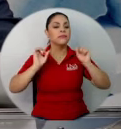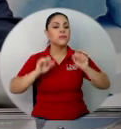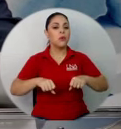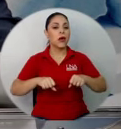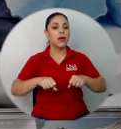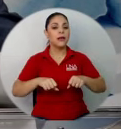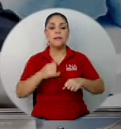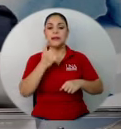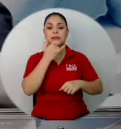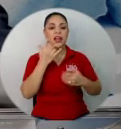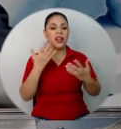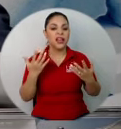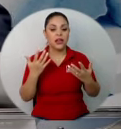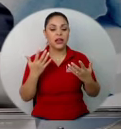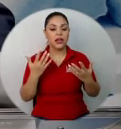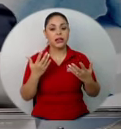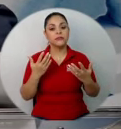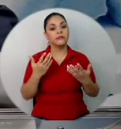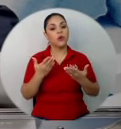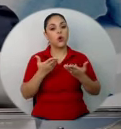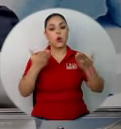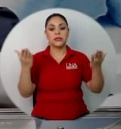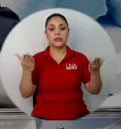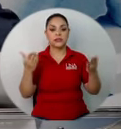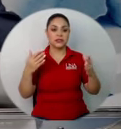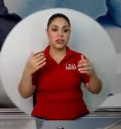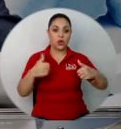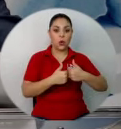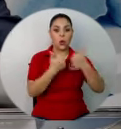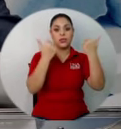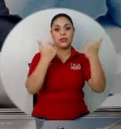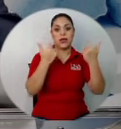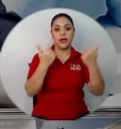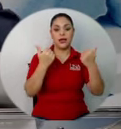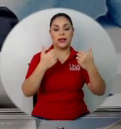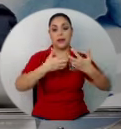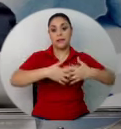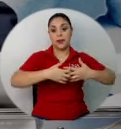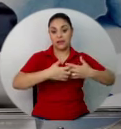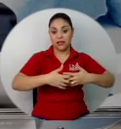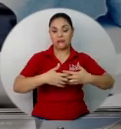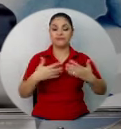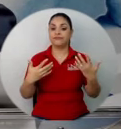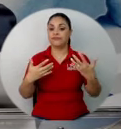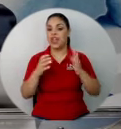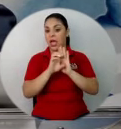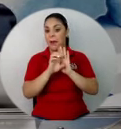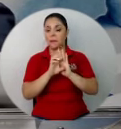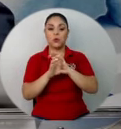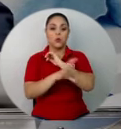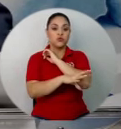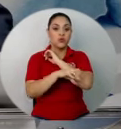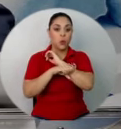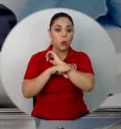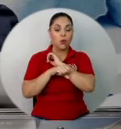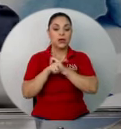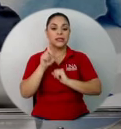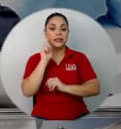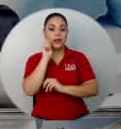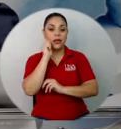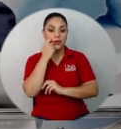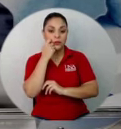puede presentarse boicots en contra de la misma empresa, robo de secretos